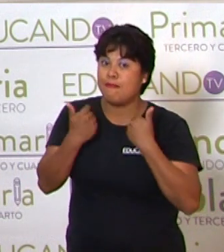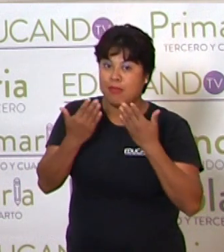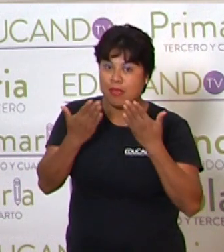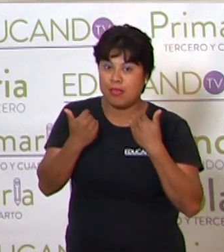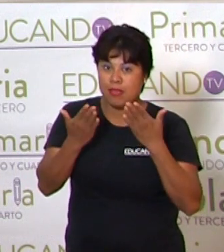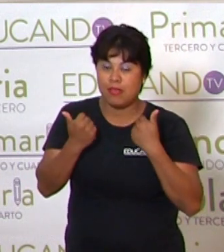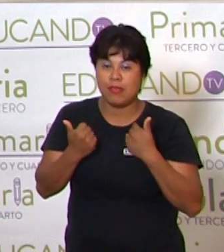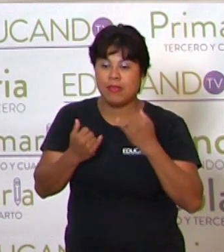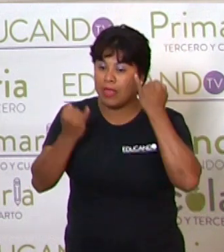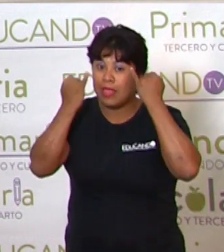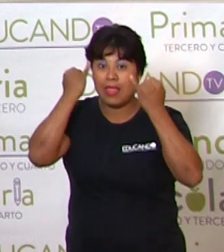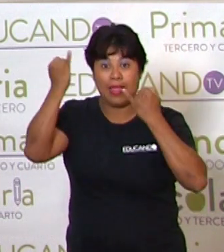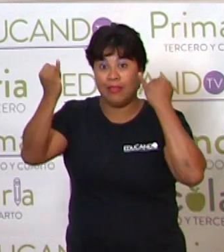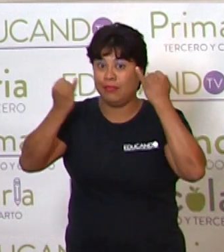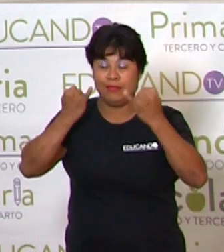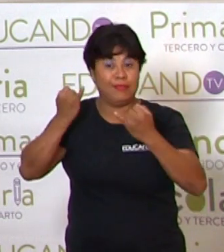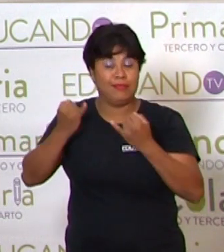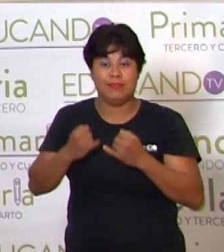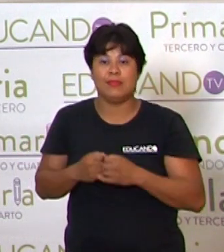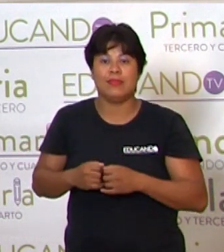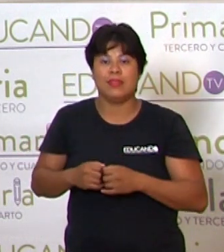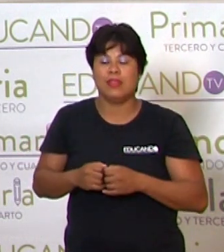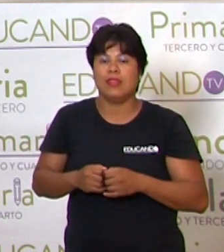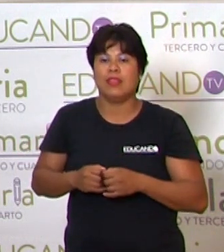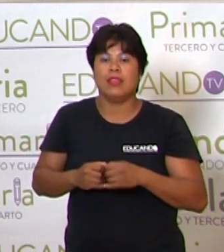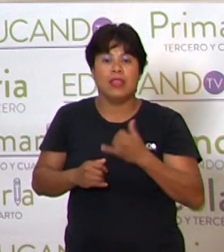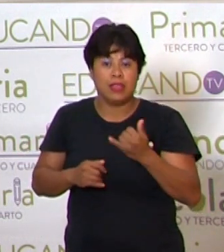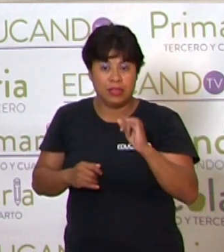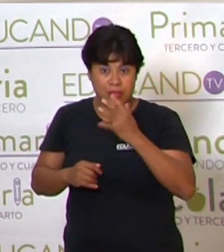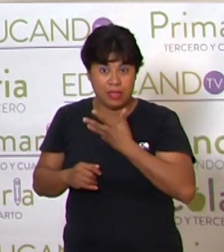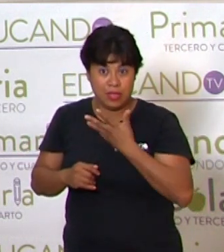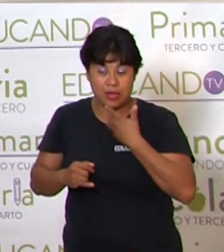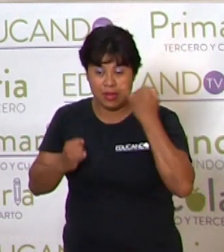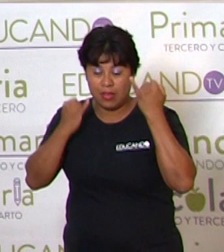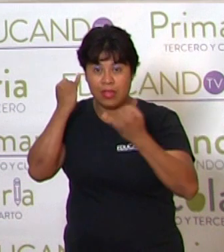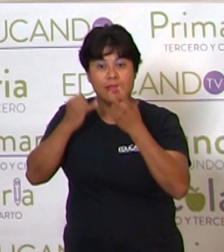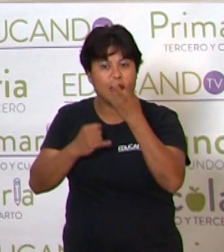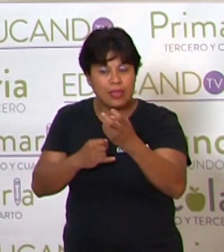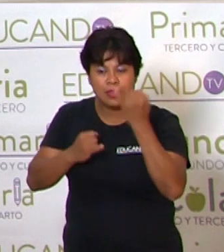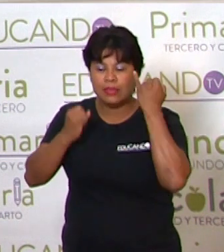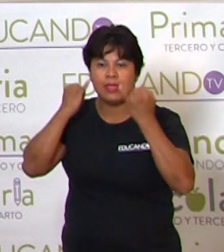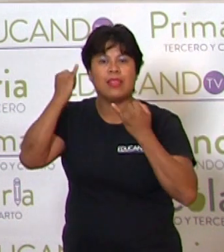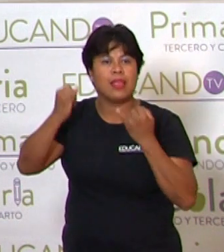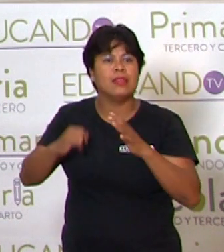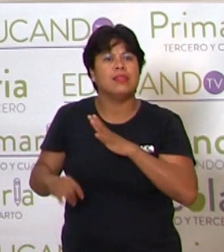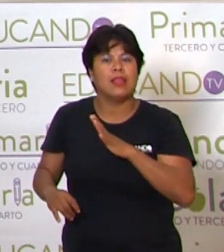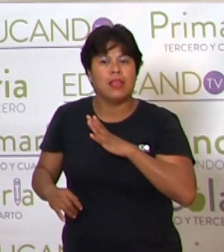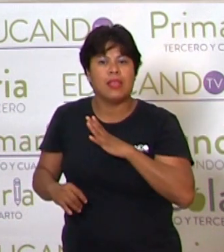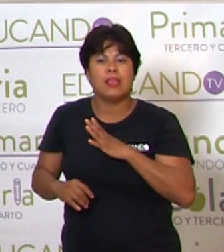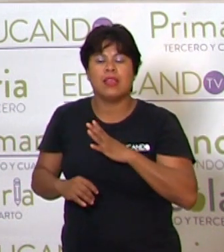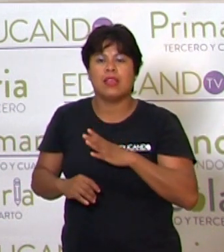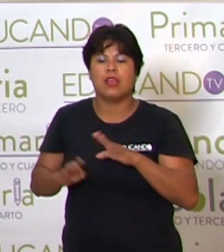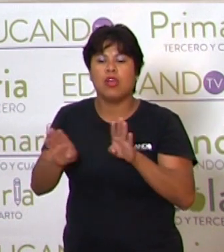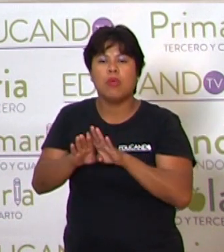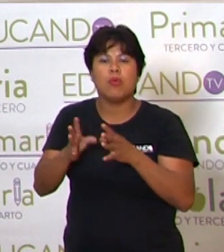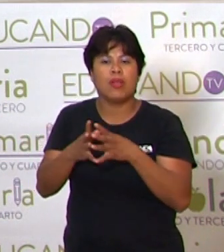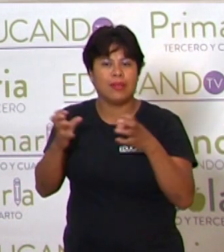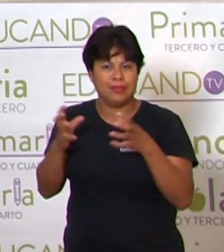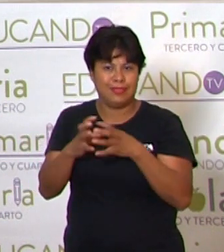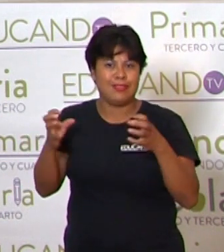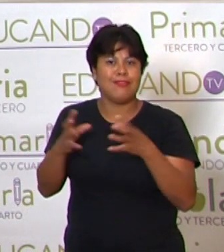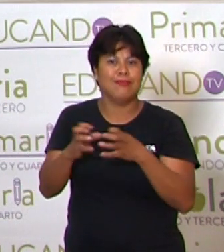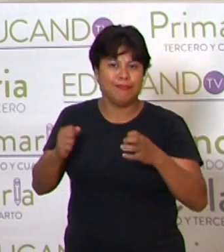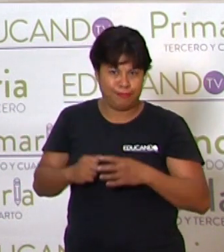tienen ideas? Más que, y si tienen ideas, esas ideas están enrolladas como un quesillo.